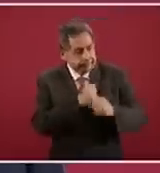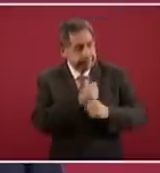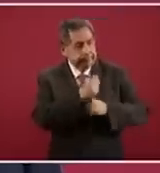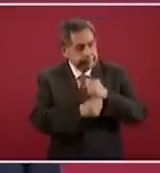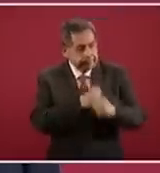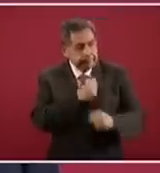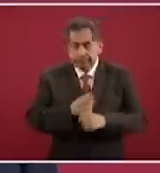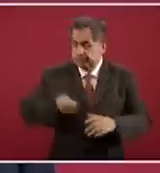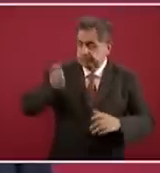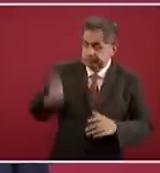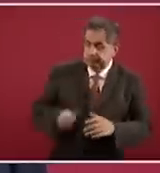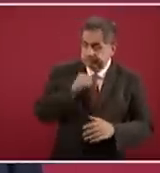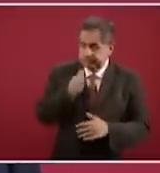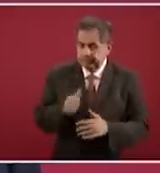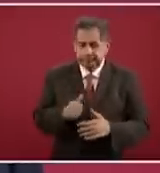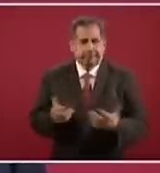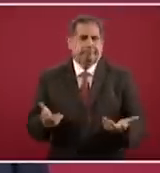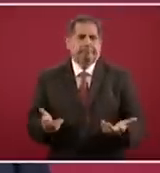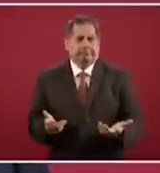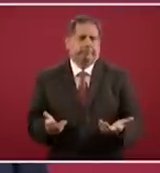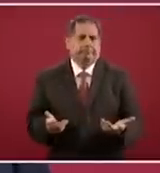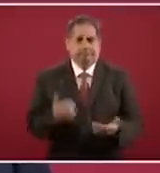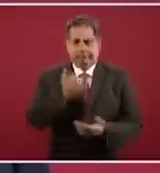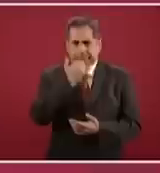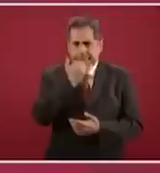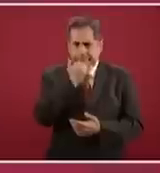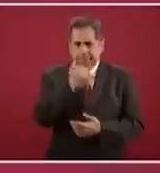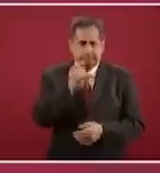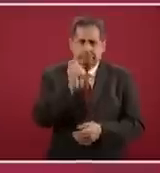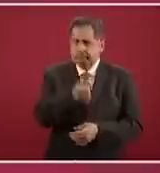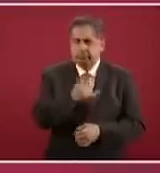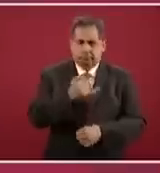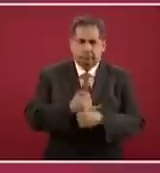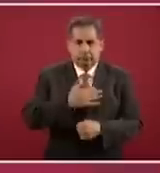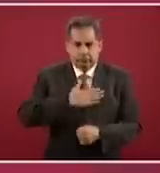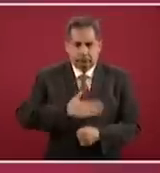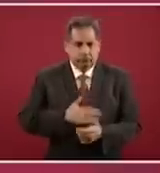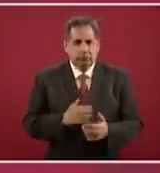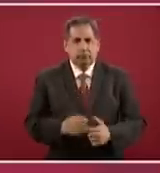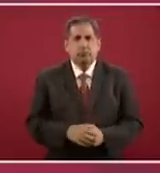sentencia, pues es